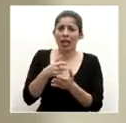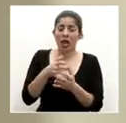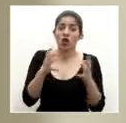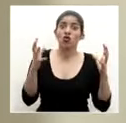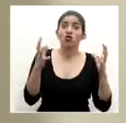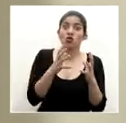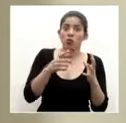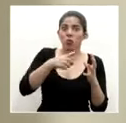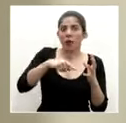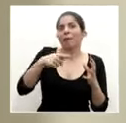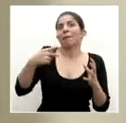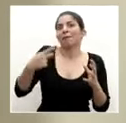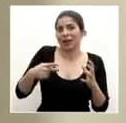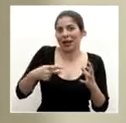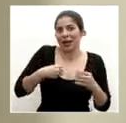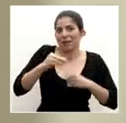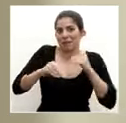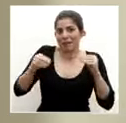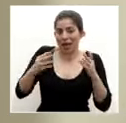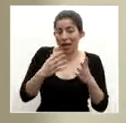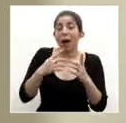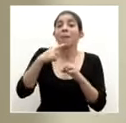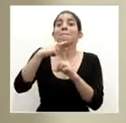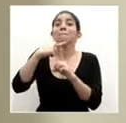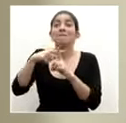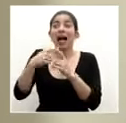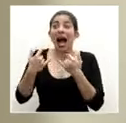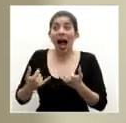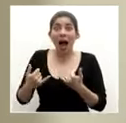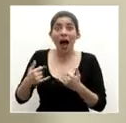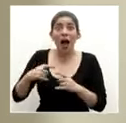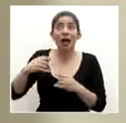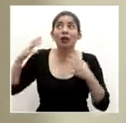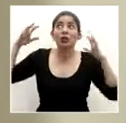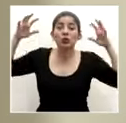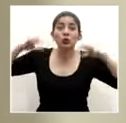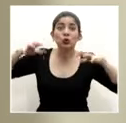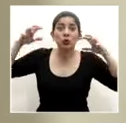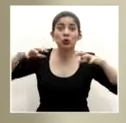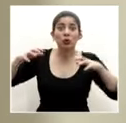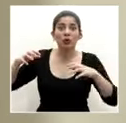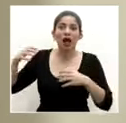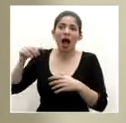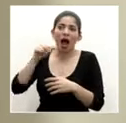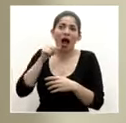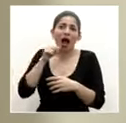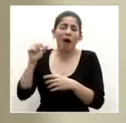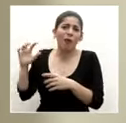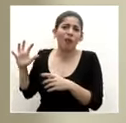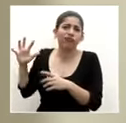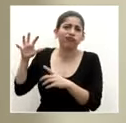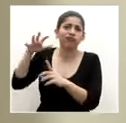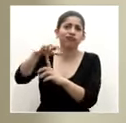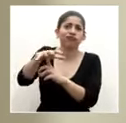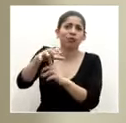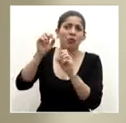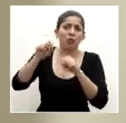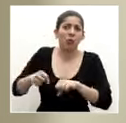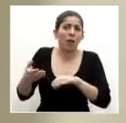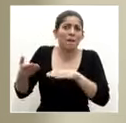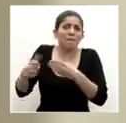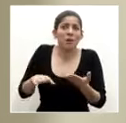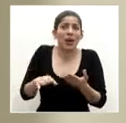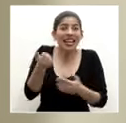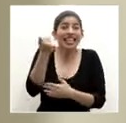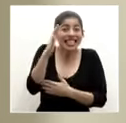aglomeración que podía generar algún tipo de transmisión, y además que ya estamos en temporada lluviosa, que una cabeza de agua pudo haberle quitado la vida